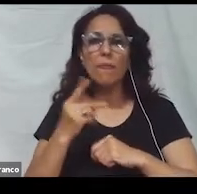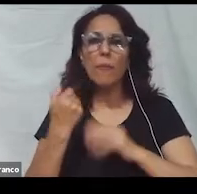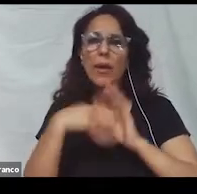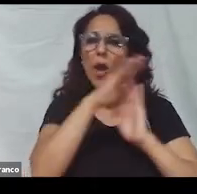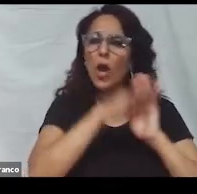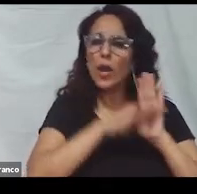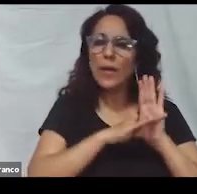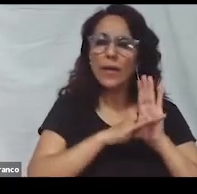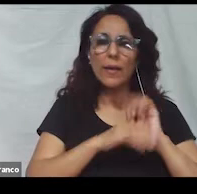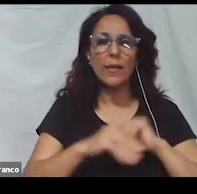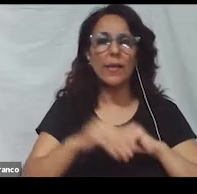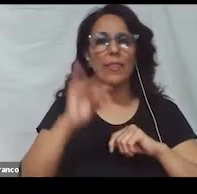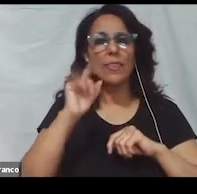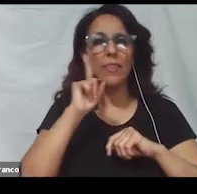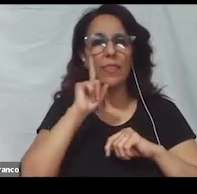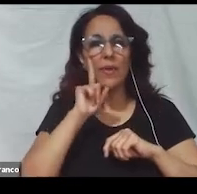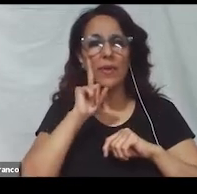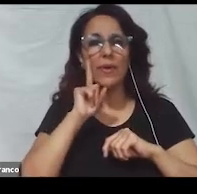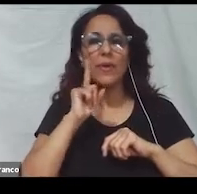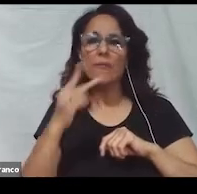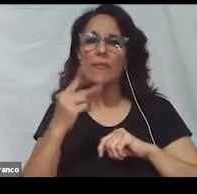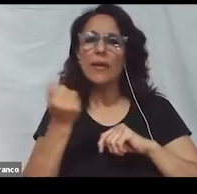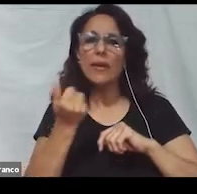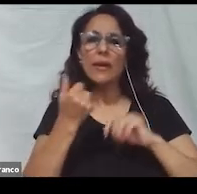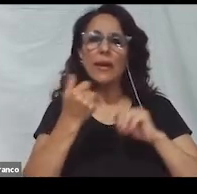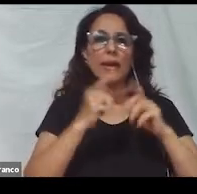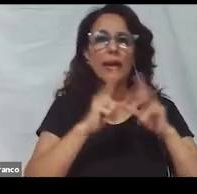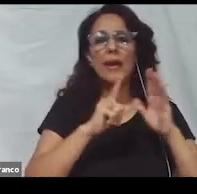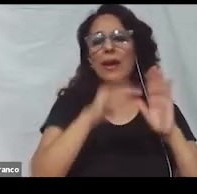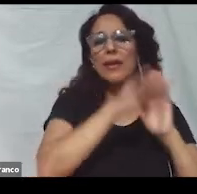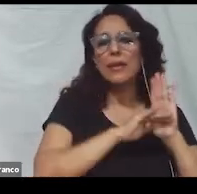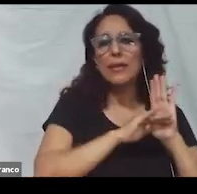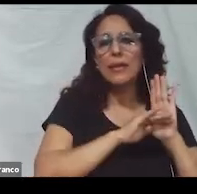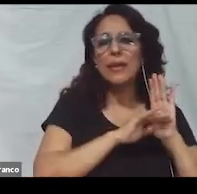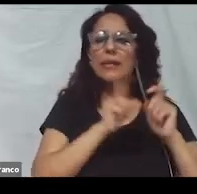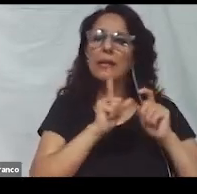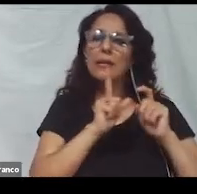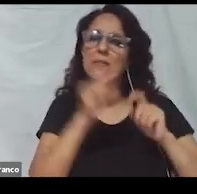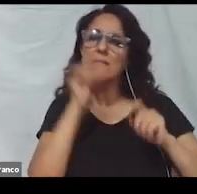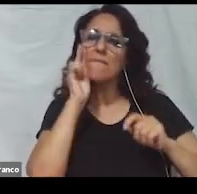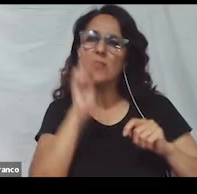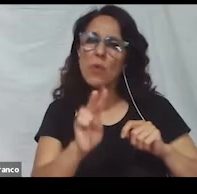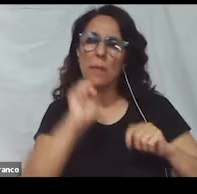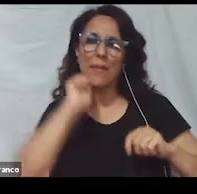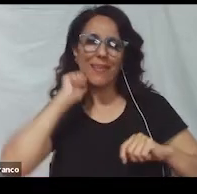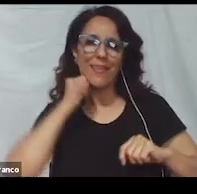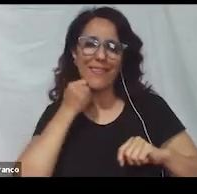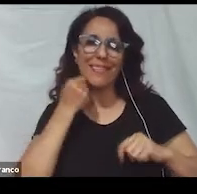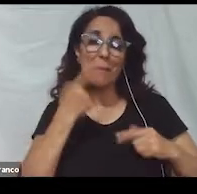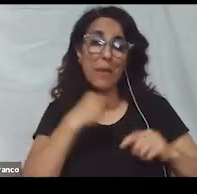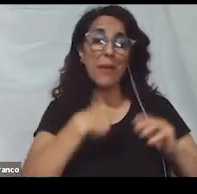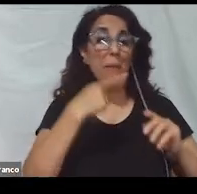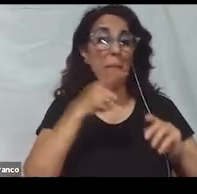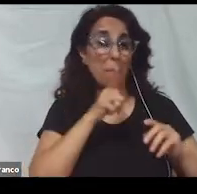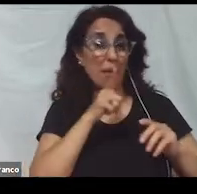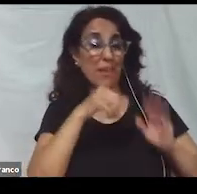porque a veces pasa que uno usa etiquetas div y después con los estilos le da una forma bonita y visualmente se ve como